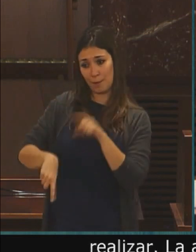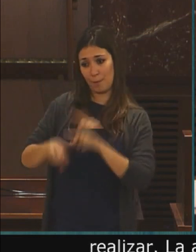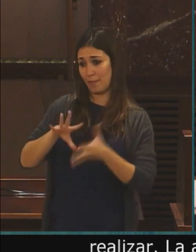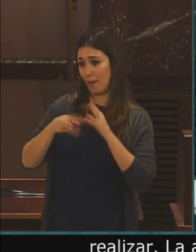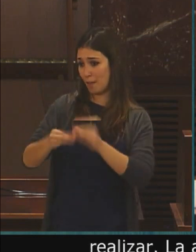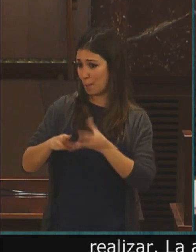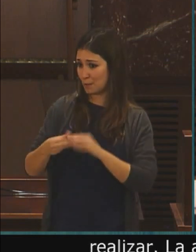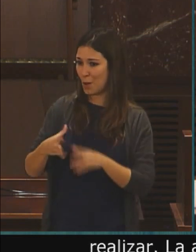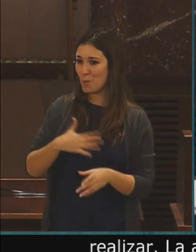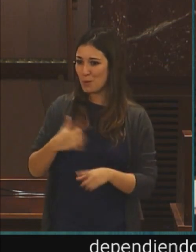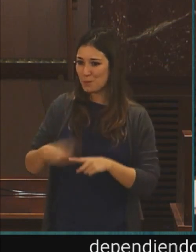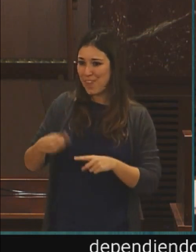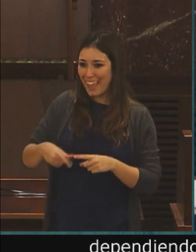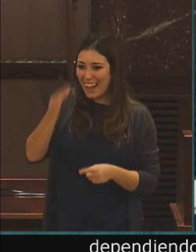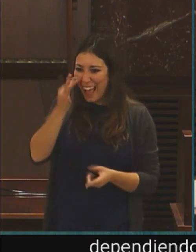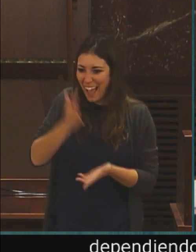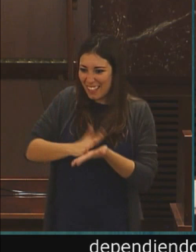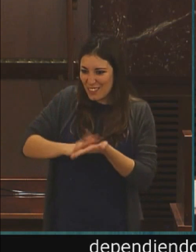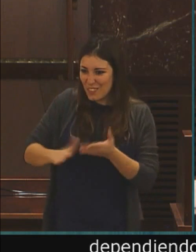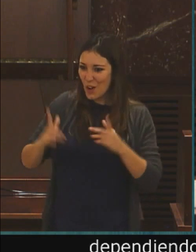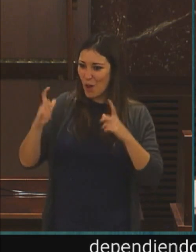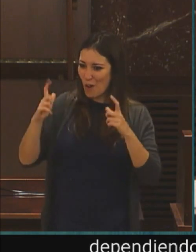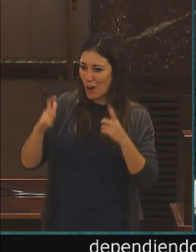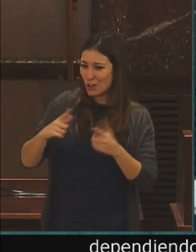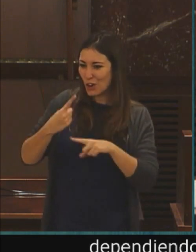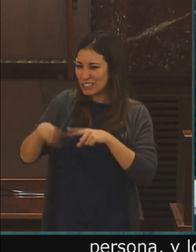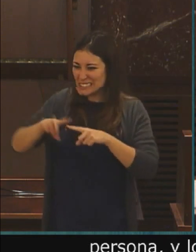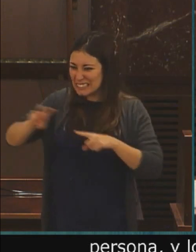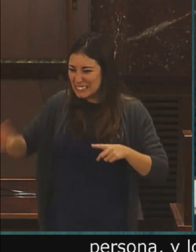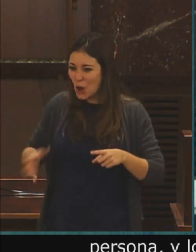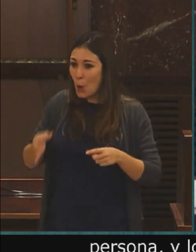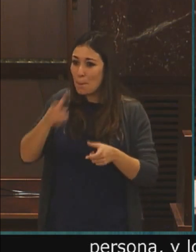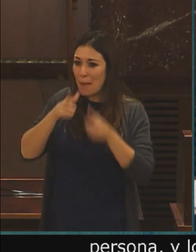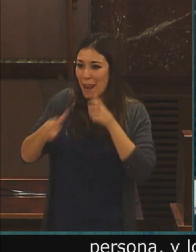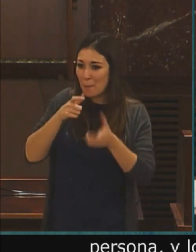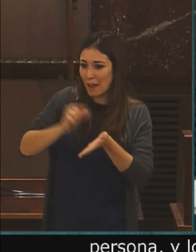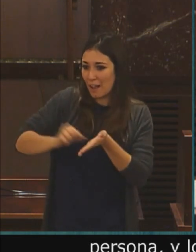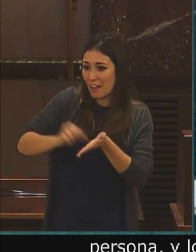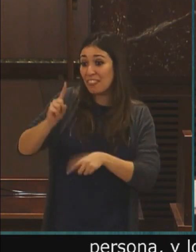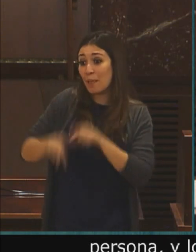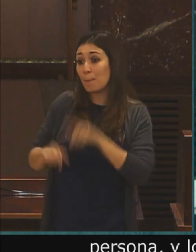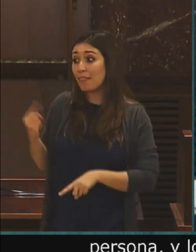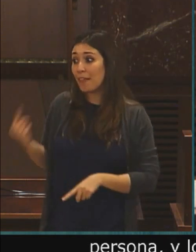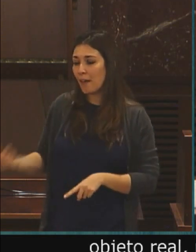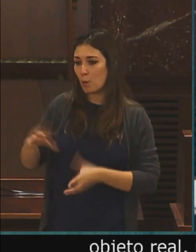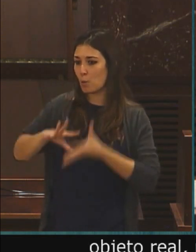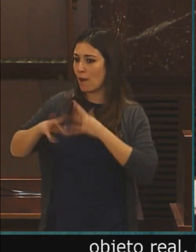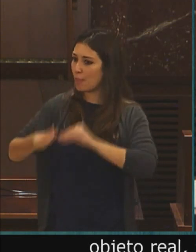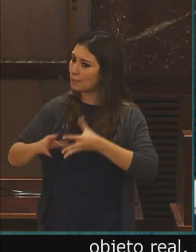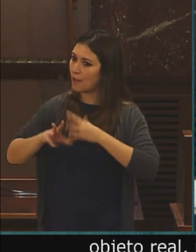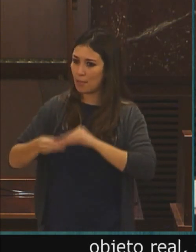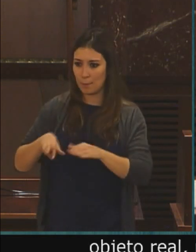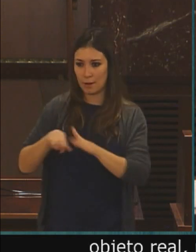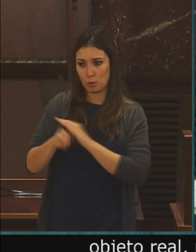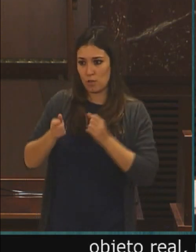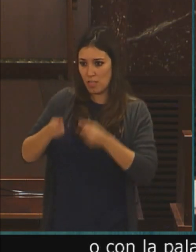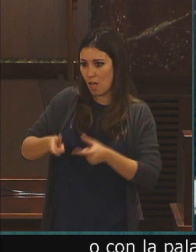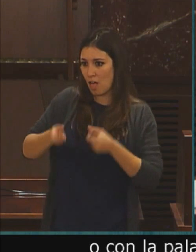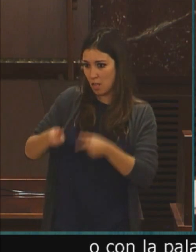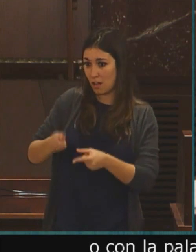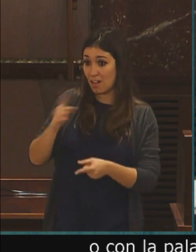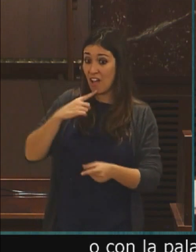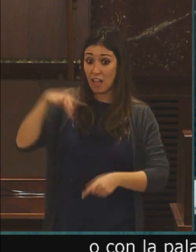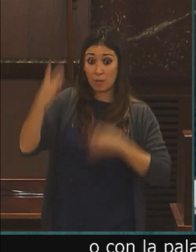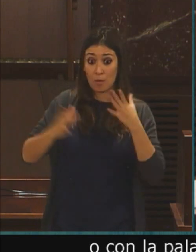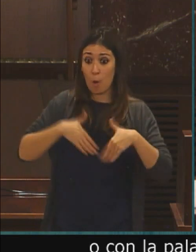anticipar con objeto real, relieve, dibujo, fotografía o, finalmente, con la palabra escrita, dependiendo de cada usuario. Además, tendremos que adaptar todas